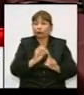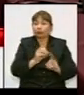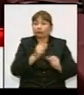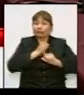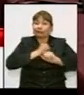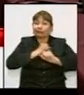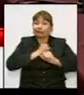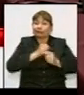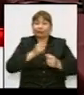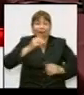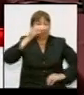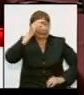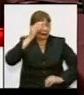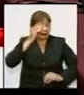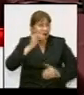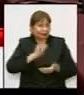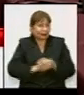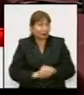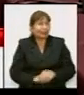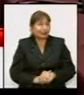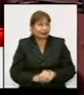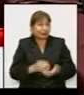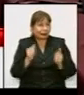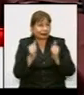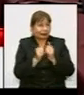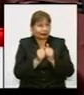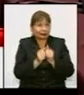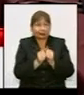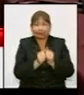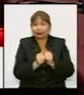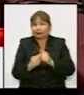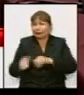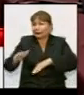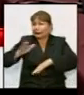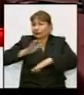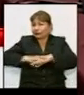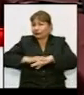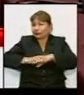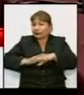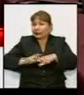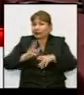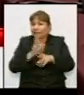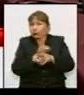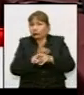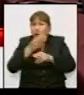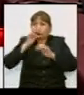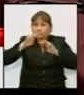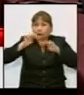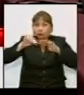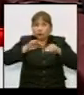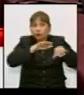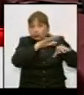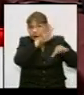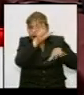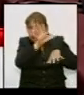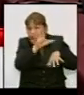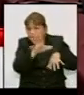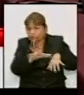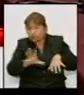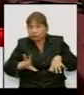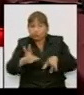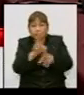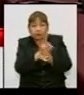fortalece las capacidades nacionales con respecto al mantenimiento de la soberanía en el ámbito digital y a